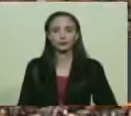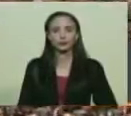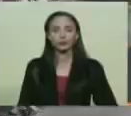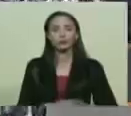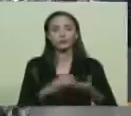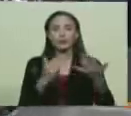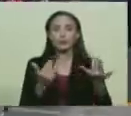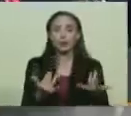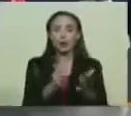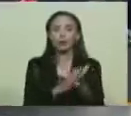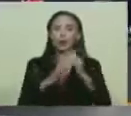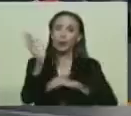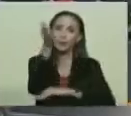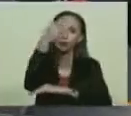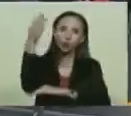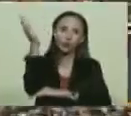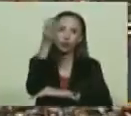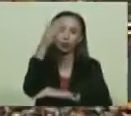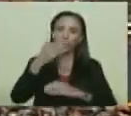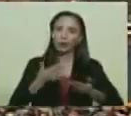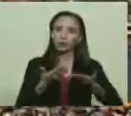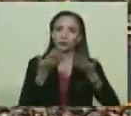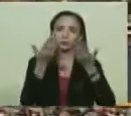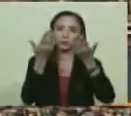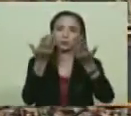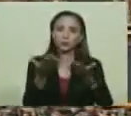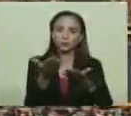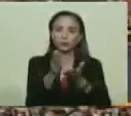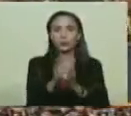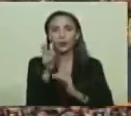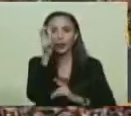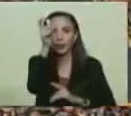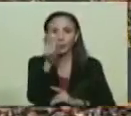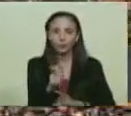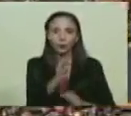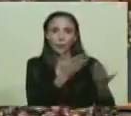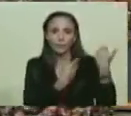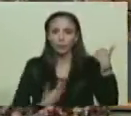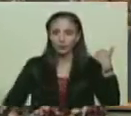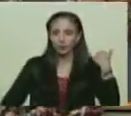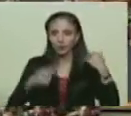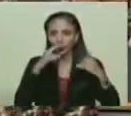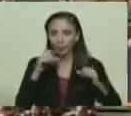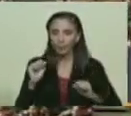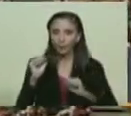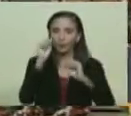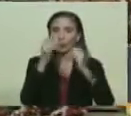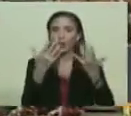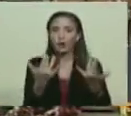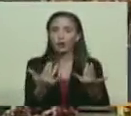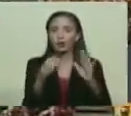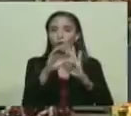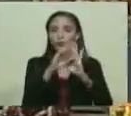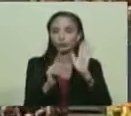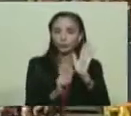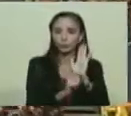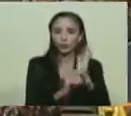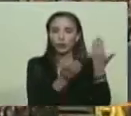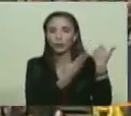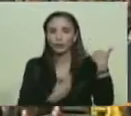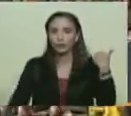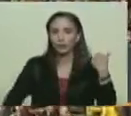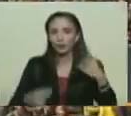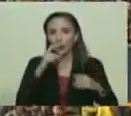Entrega de la bandera nacional al ciudadano Nicolás Maduro Moros, presidente constitucional de la República Bolivariana de